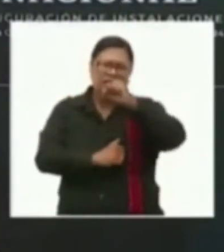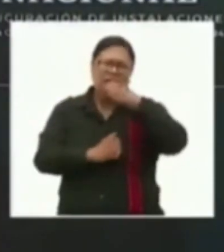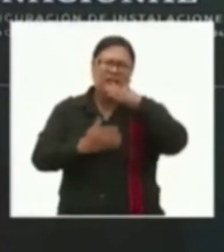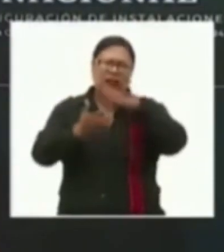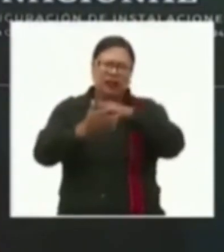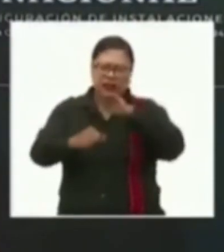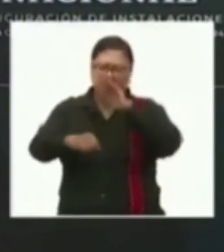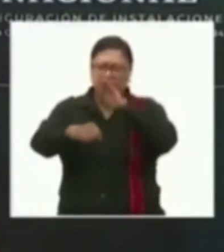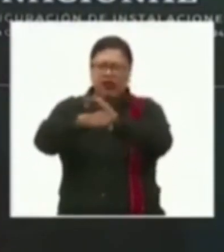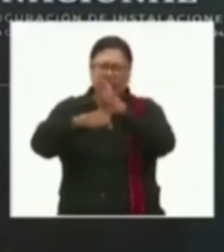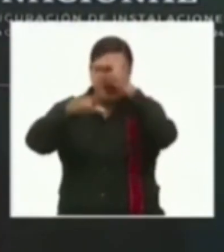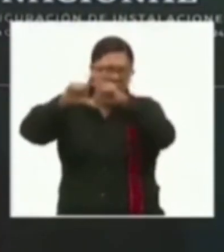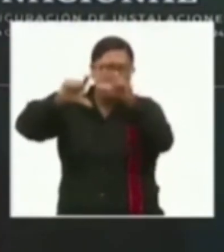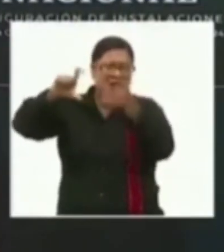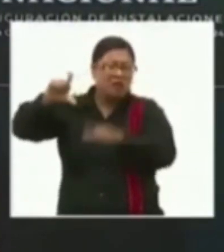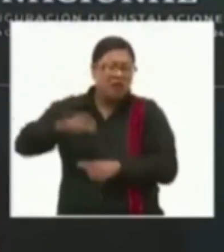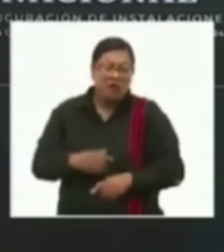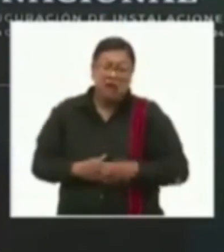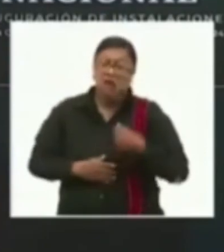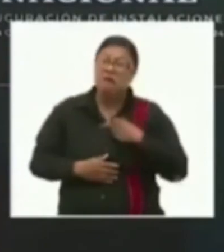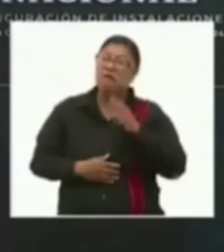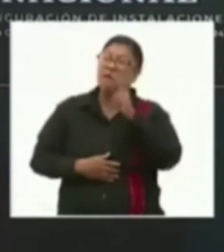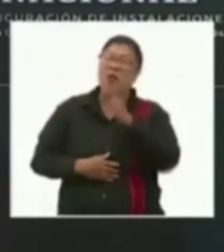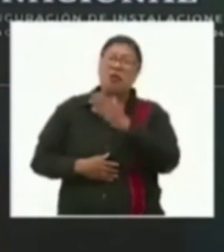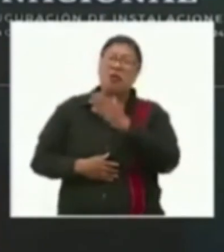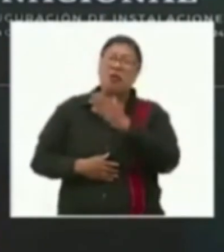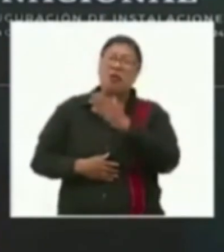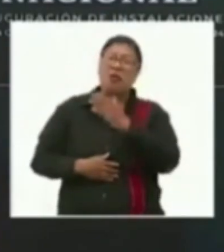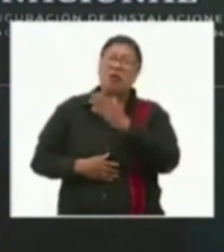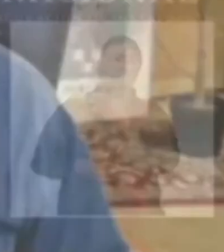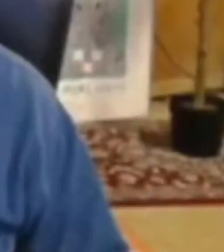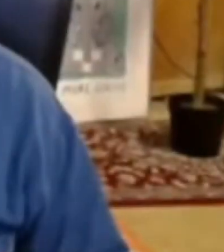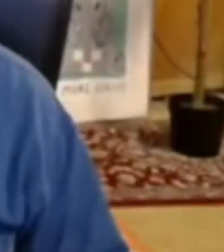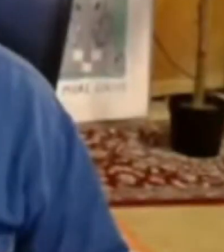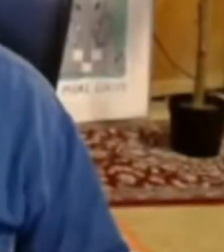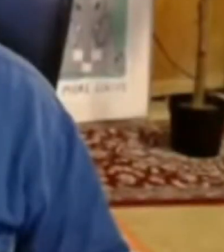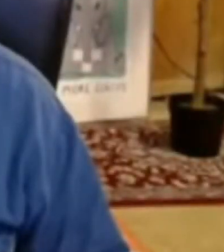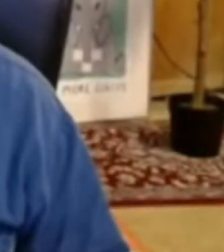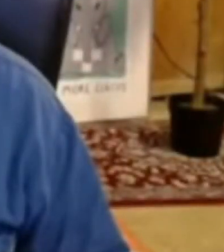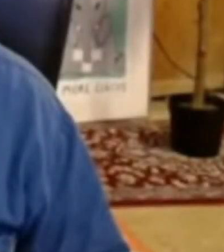Nacional. Muy buena noticia.